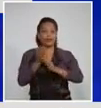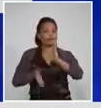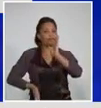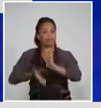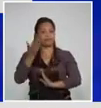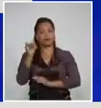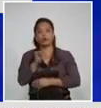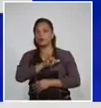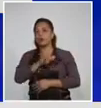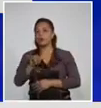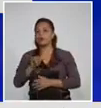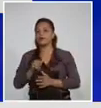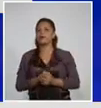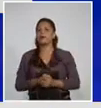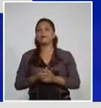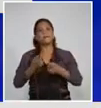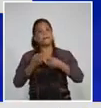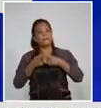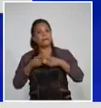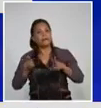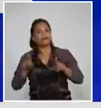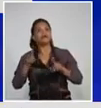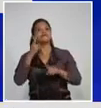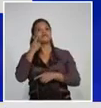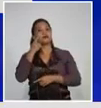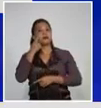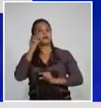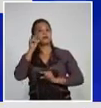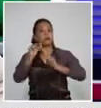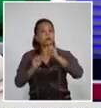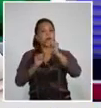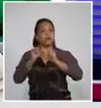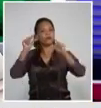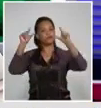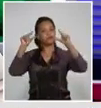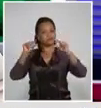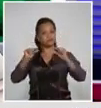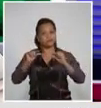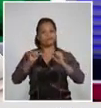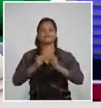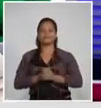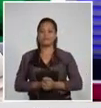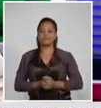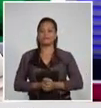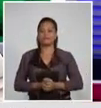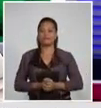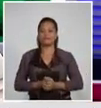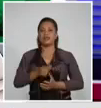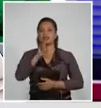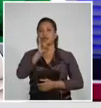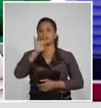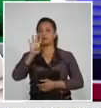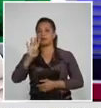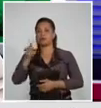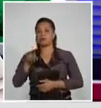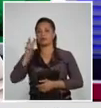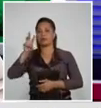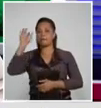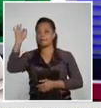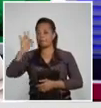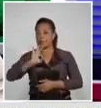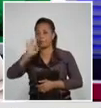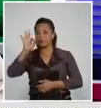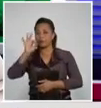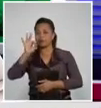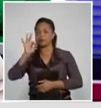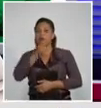pero se va viendo algo en este sentido. El 94,3%, ya nuestra población